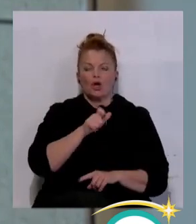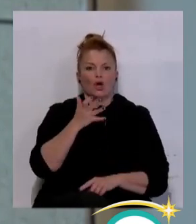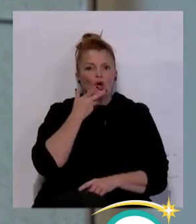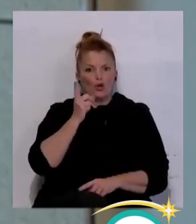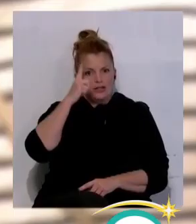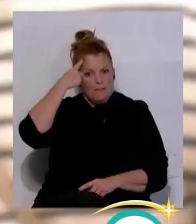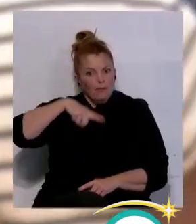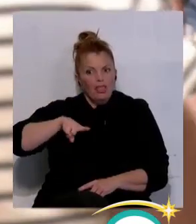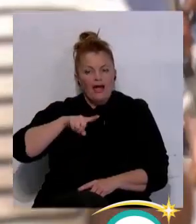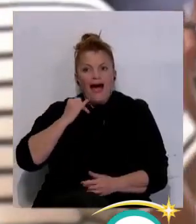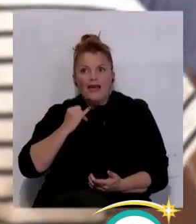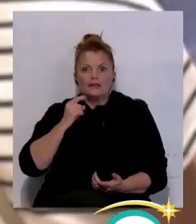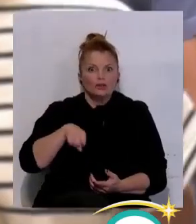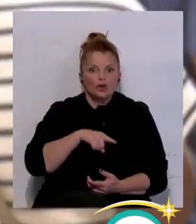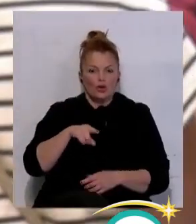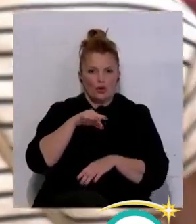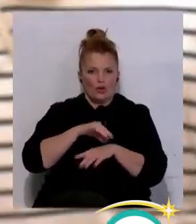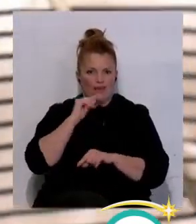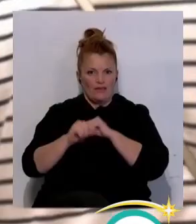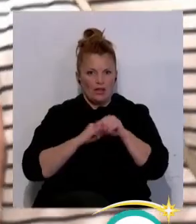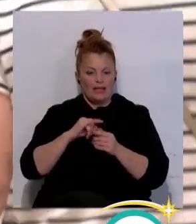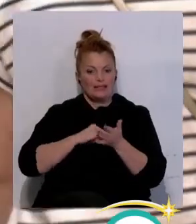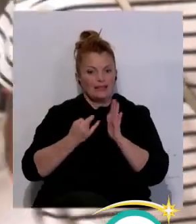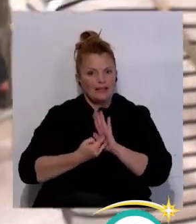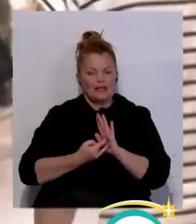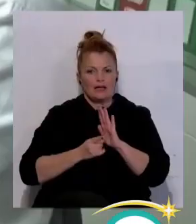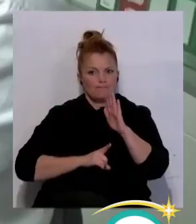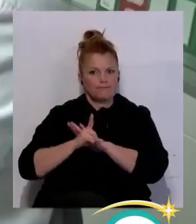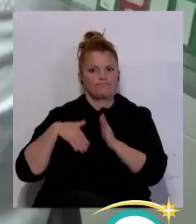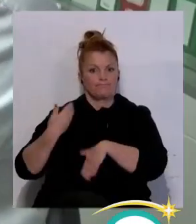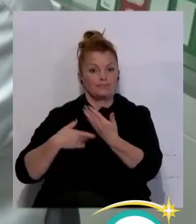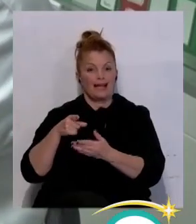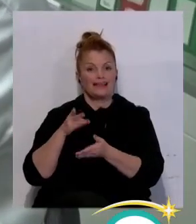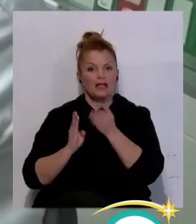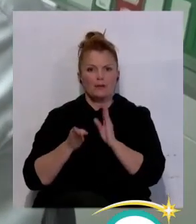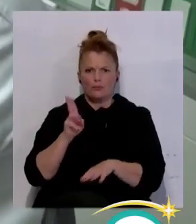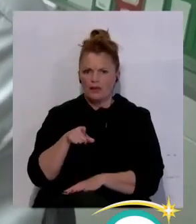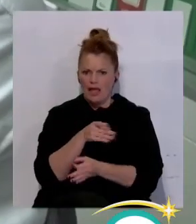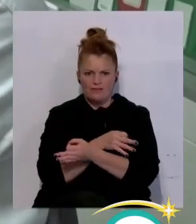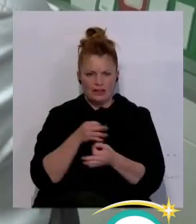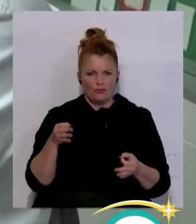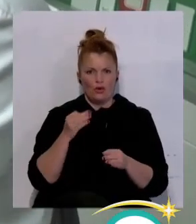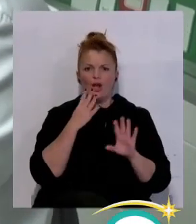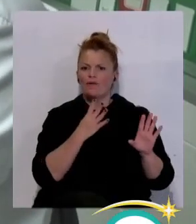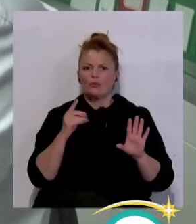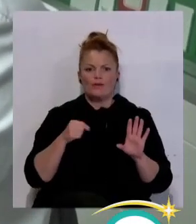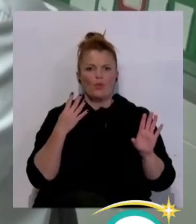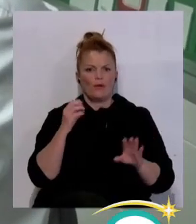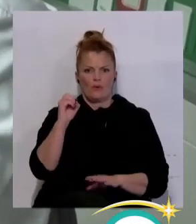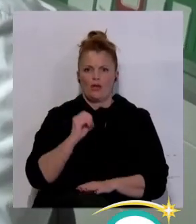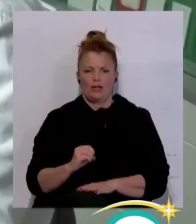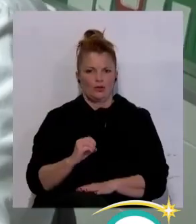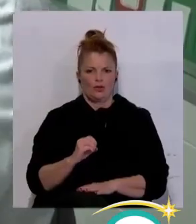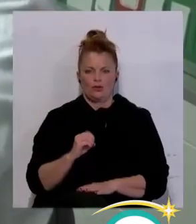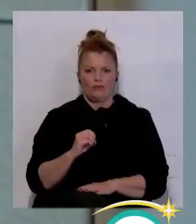la infección. Por eso se están desarrollando estrategias, pero el tratamiento es efectivo en el 99,9% de los